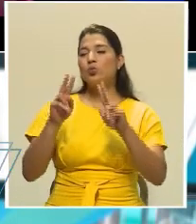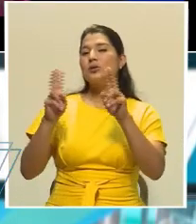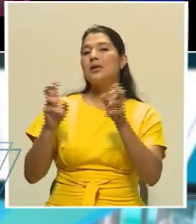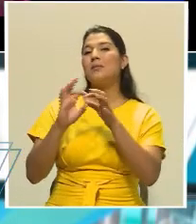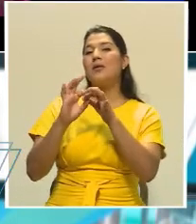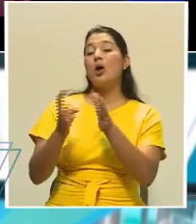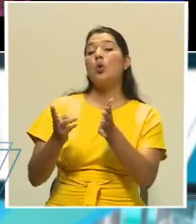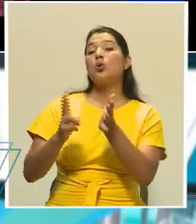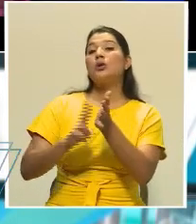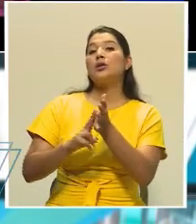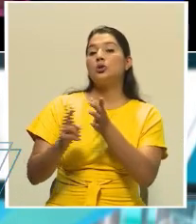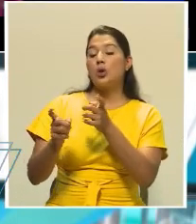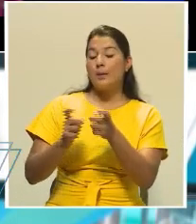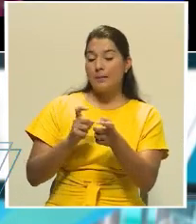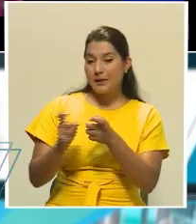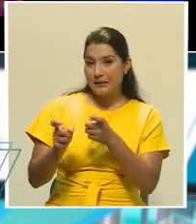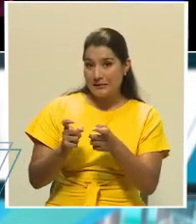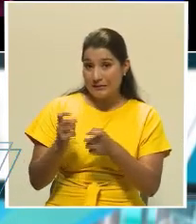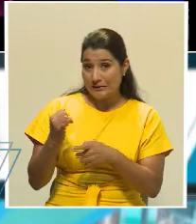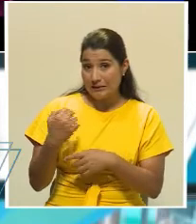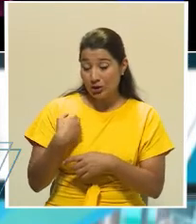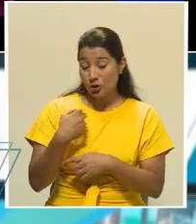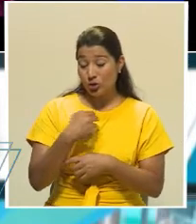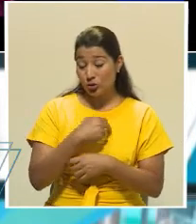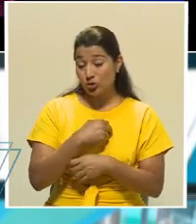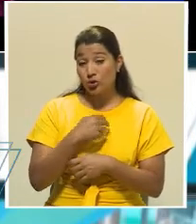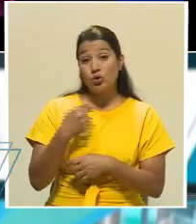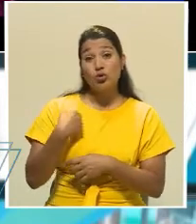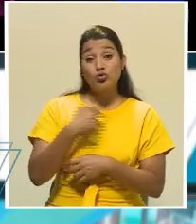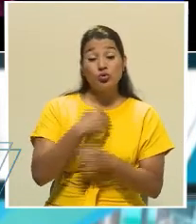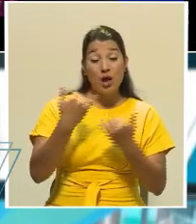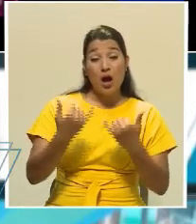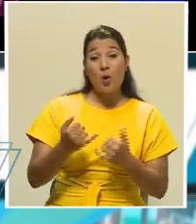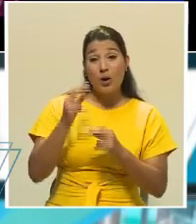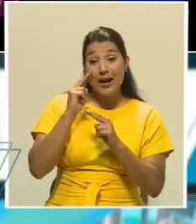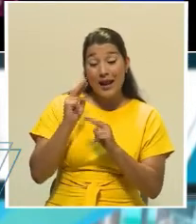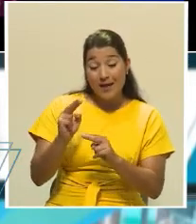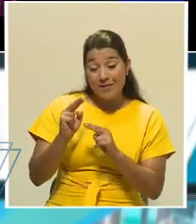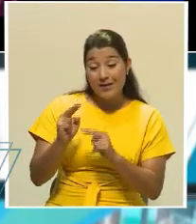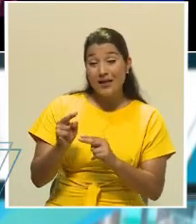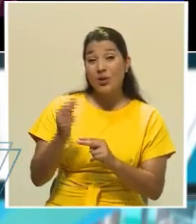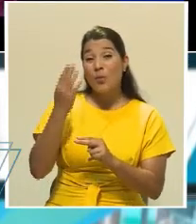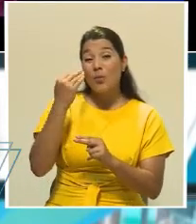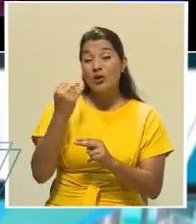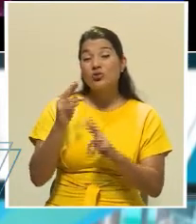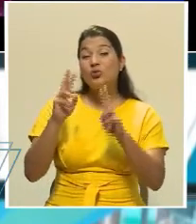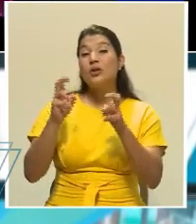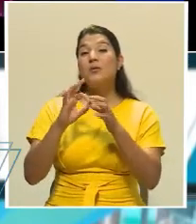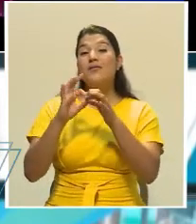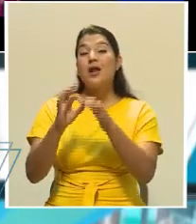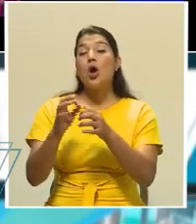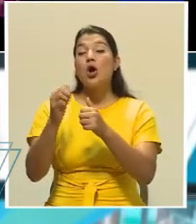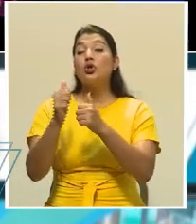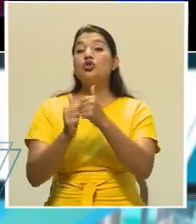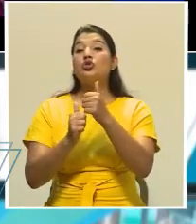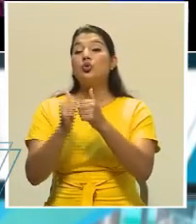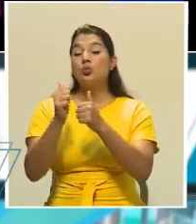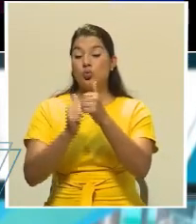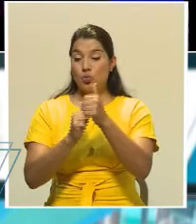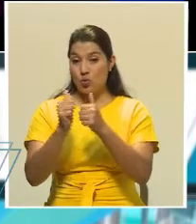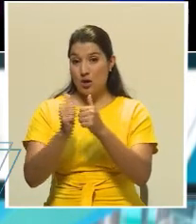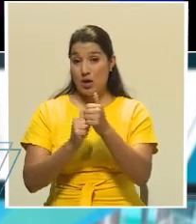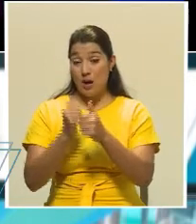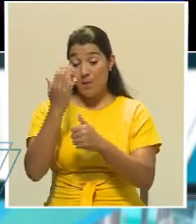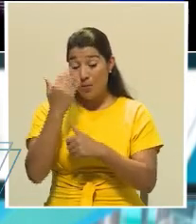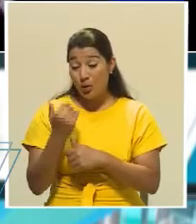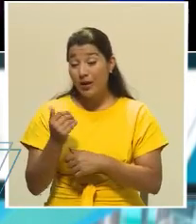contratación administrativa, que nosotros la estamos viendo como un tema de fondo estructural, porque Ernesto y